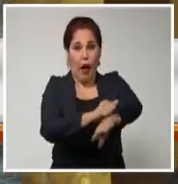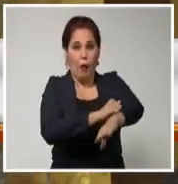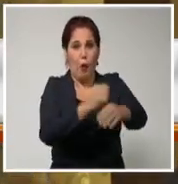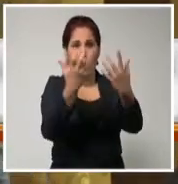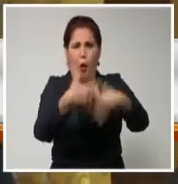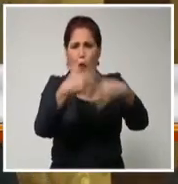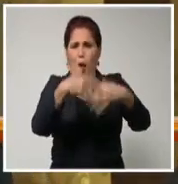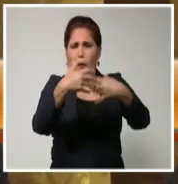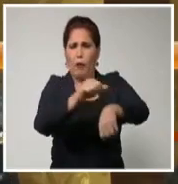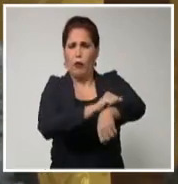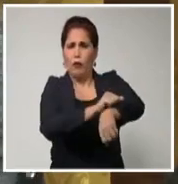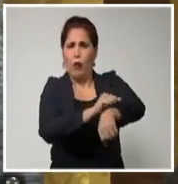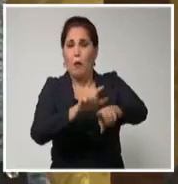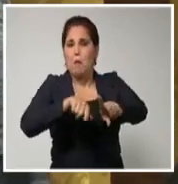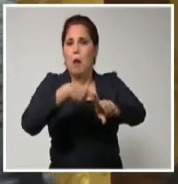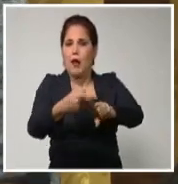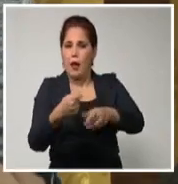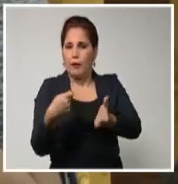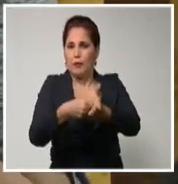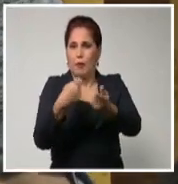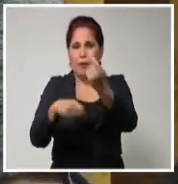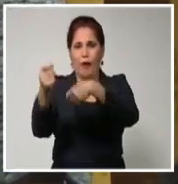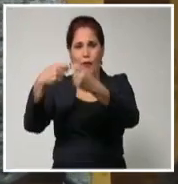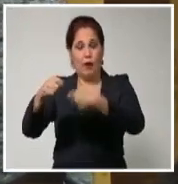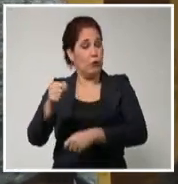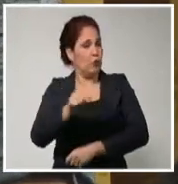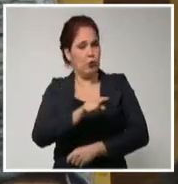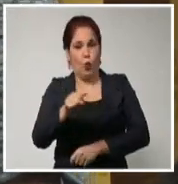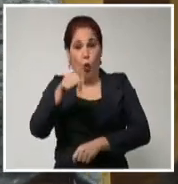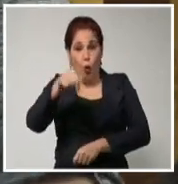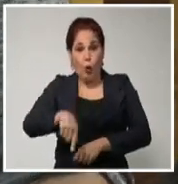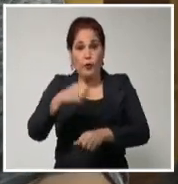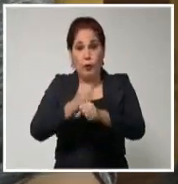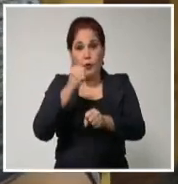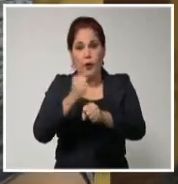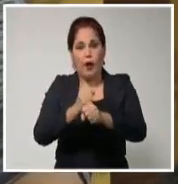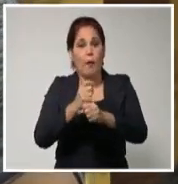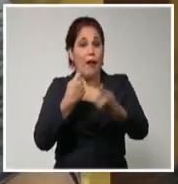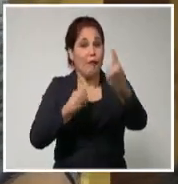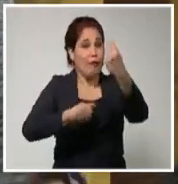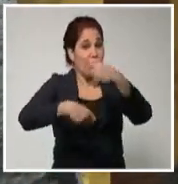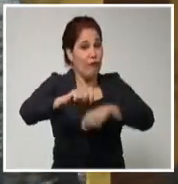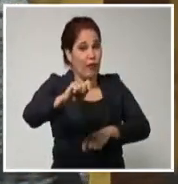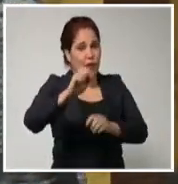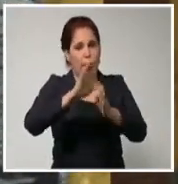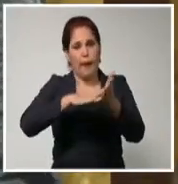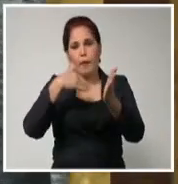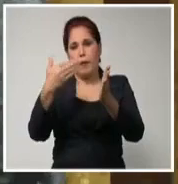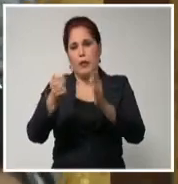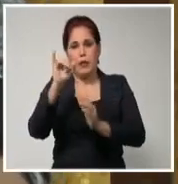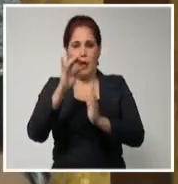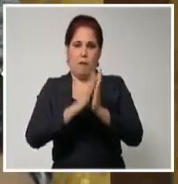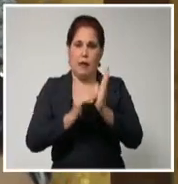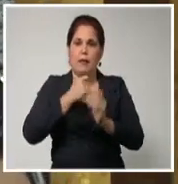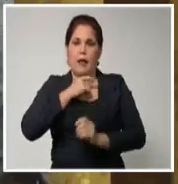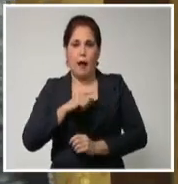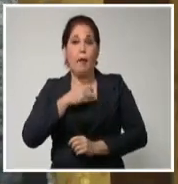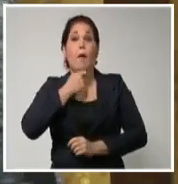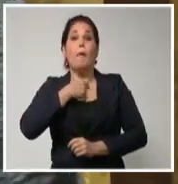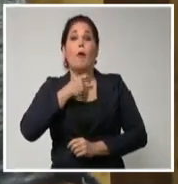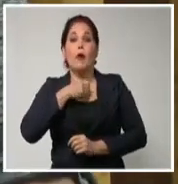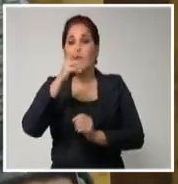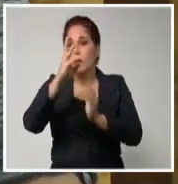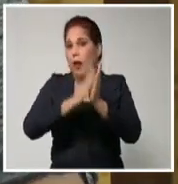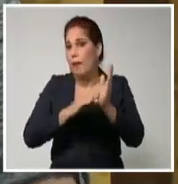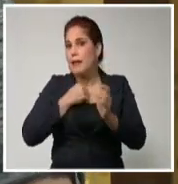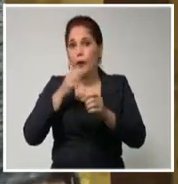produces el jabón hoy y la vendiste mañana. Nosotros estamos hoy trabajando para vender de aquí a 6 meses, el boniato 3 meses, pero